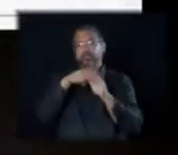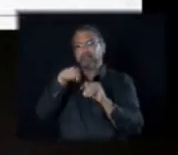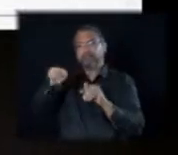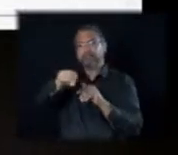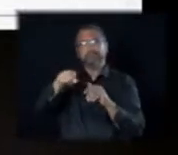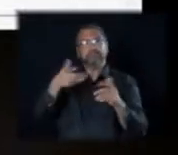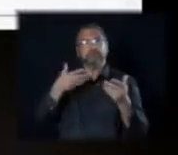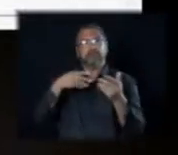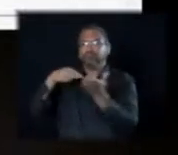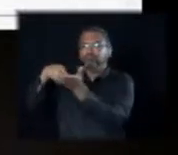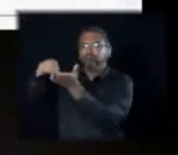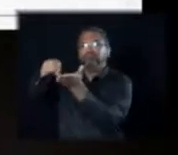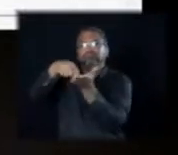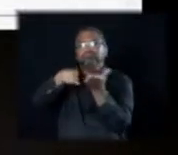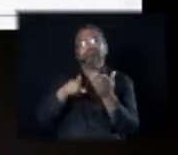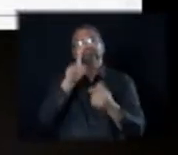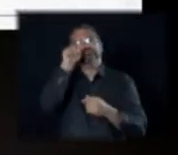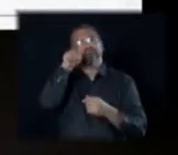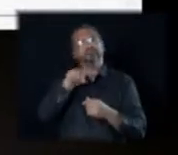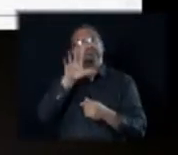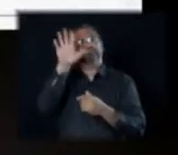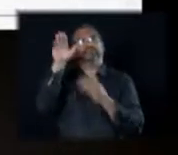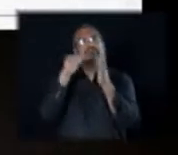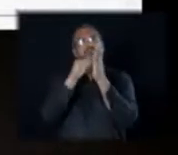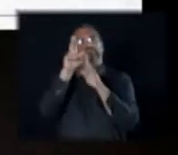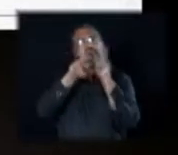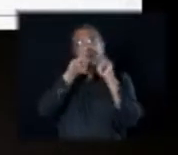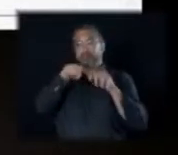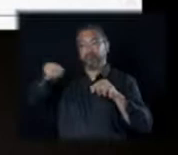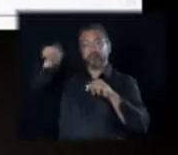central. Estos fondos para comprar servicios de salud